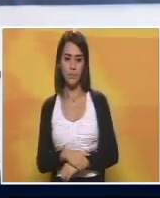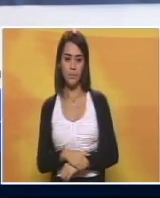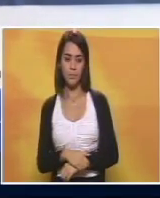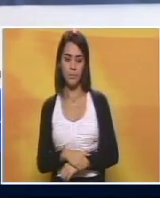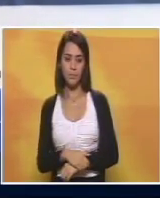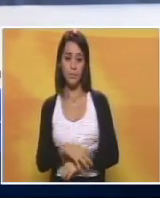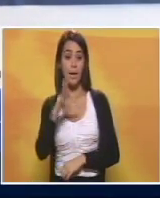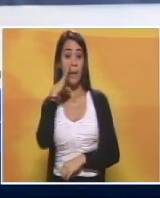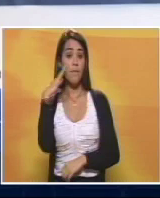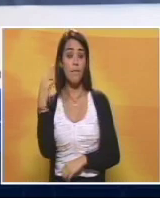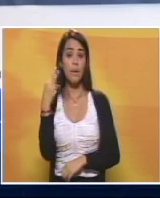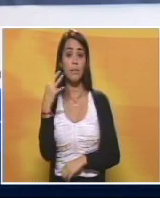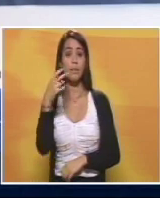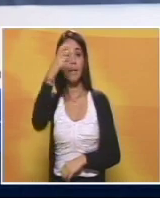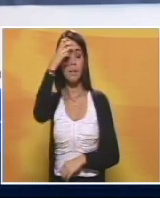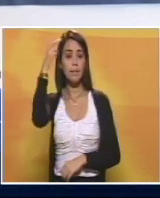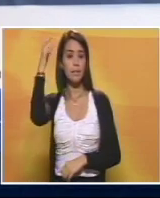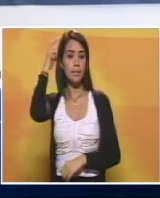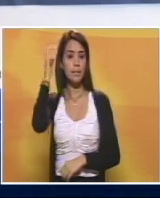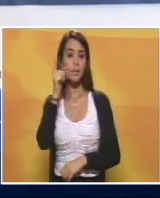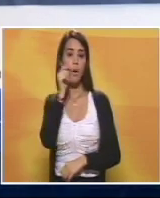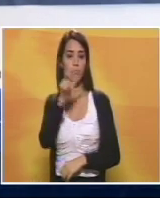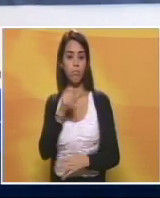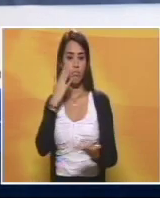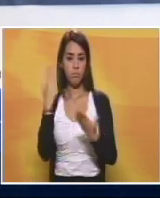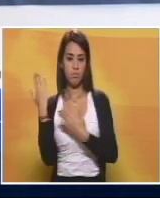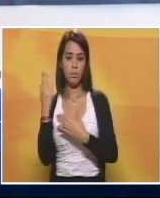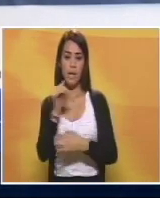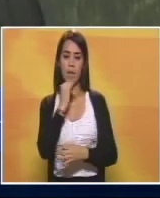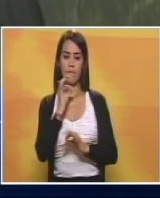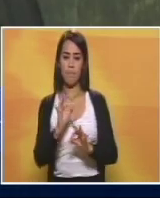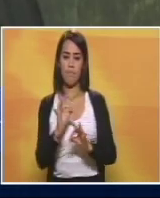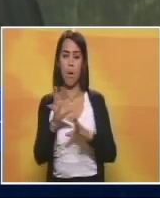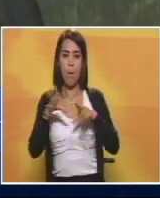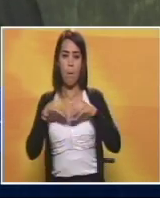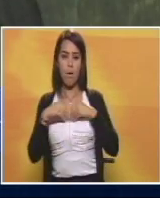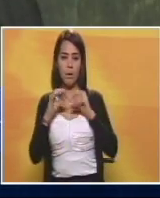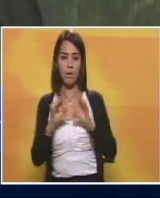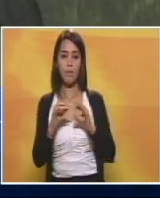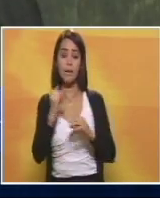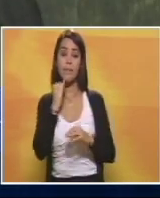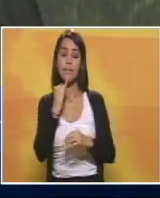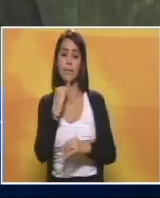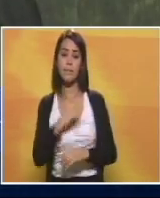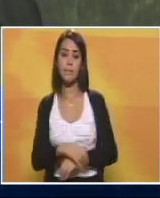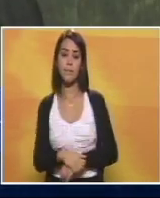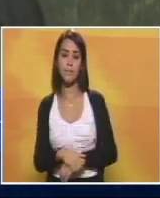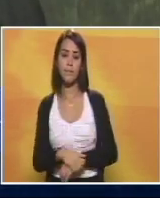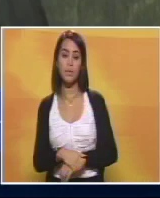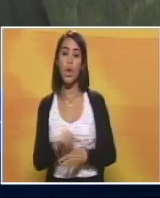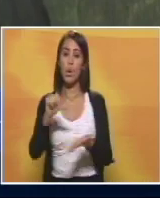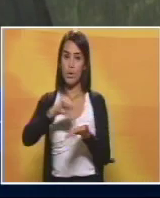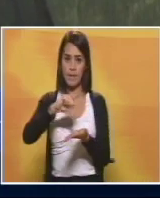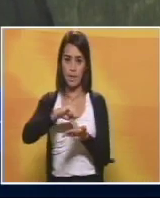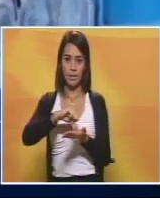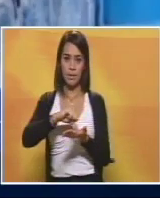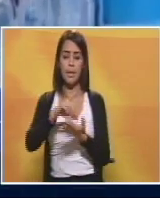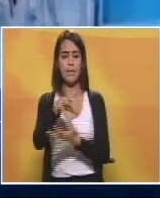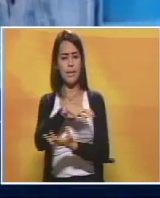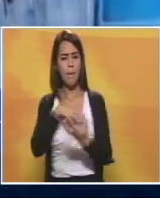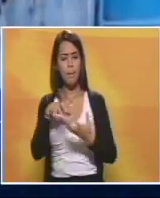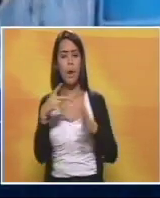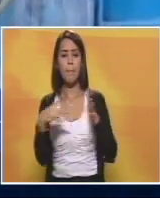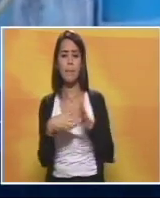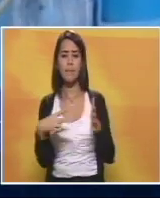en francia al canciller ya universo le drian advirtió que las funciones con irán y la situación en el conflicto en siria